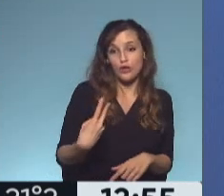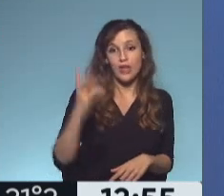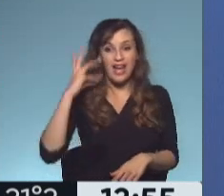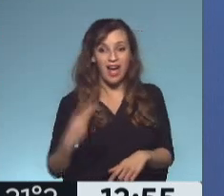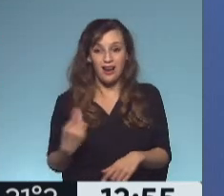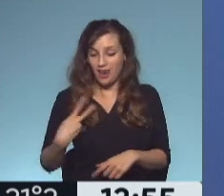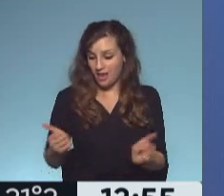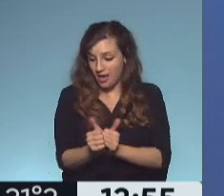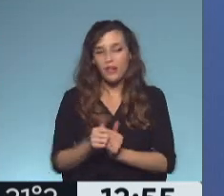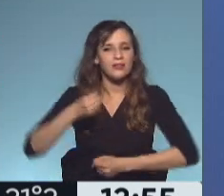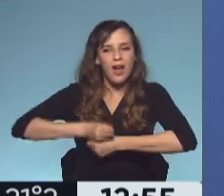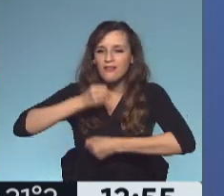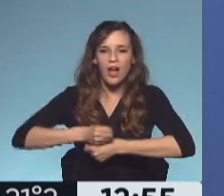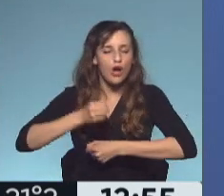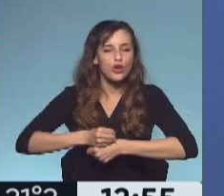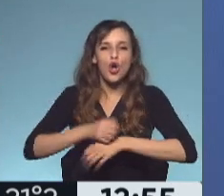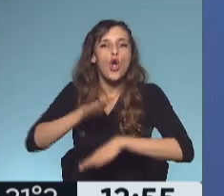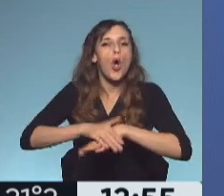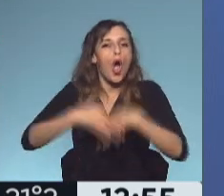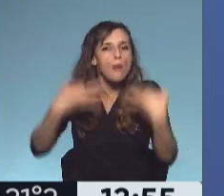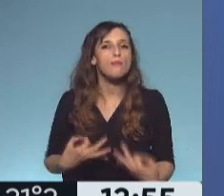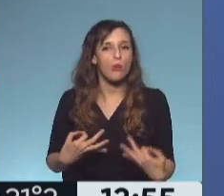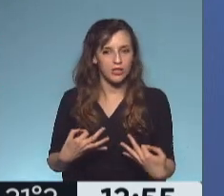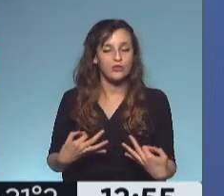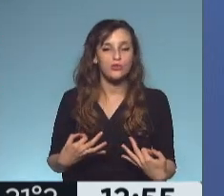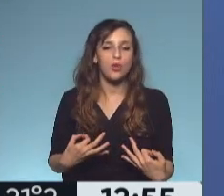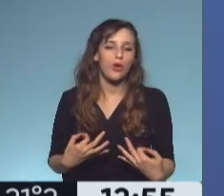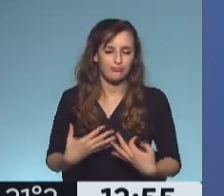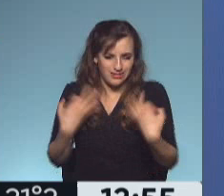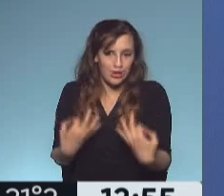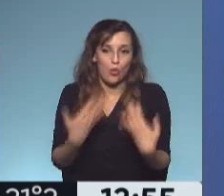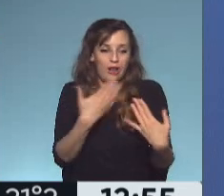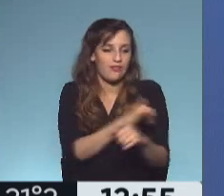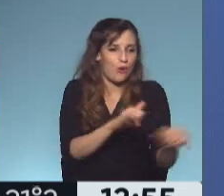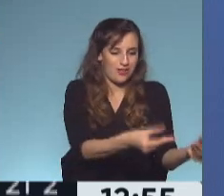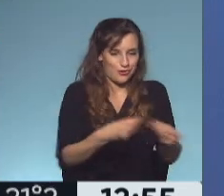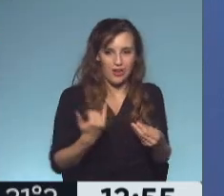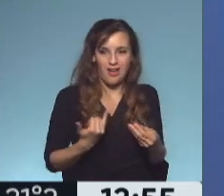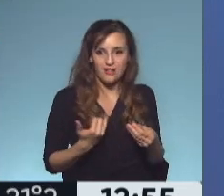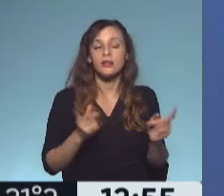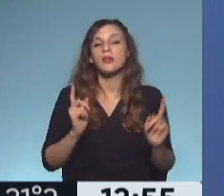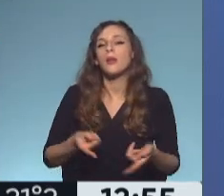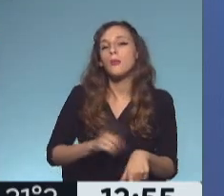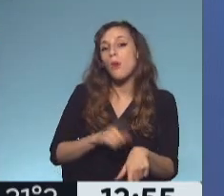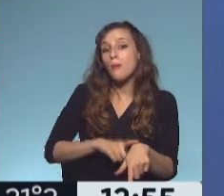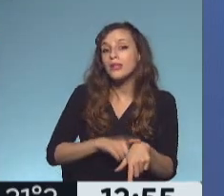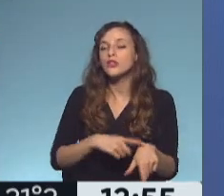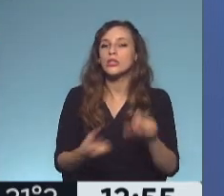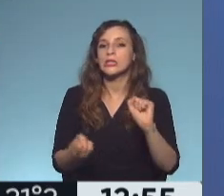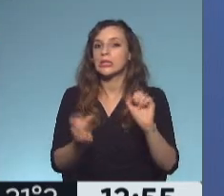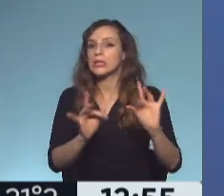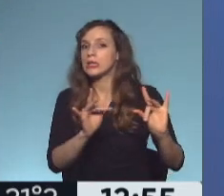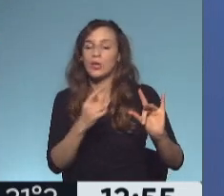compromiso estaba muy, muy seguro por la información que teníamos, entendiendo también que momentos de incertidumbre en algunos